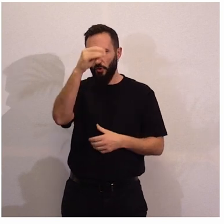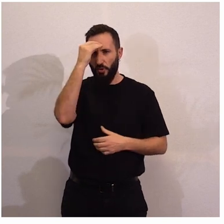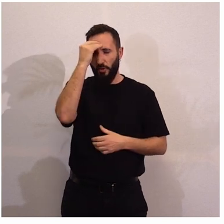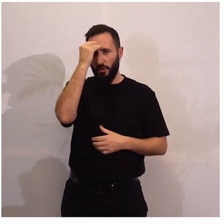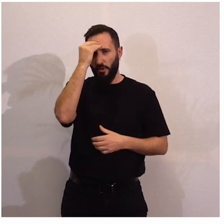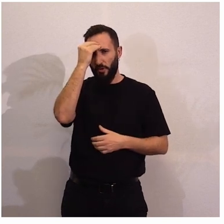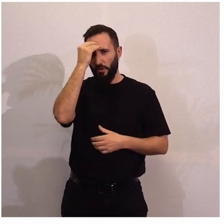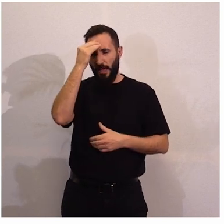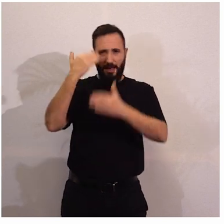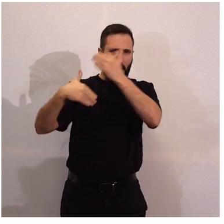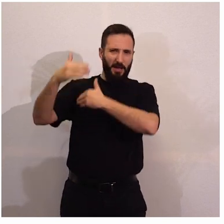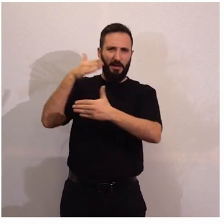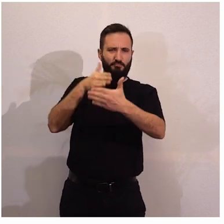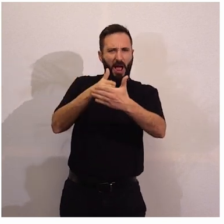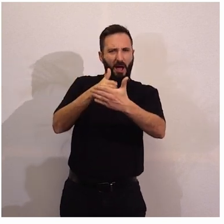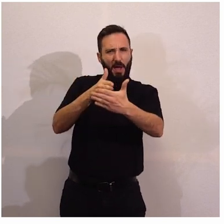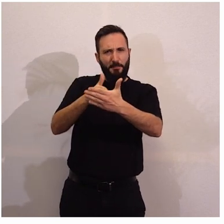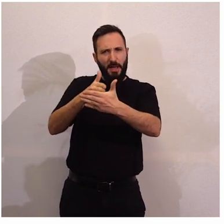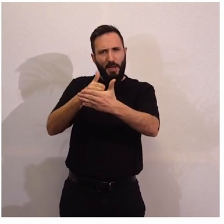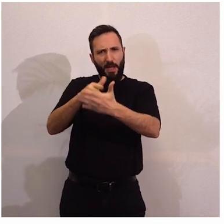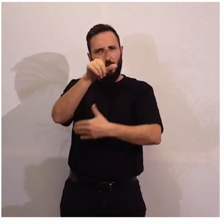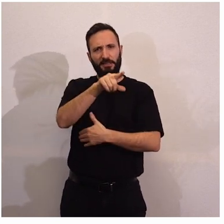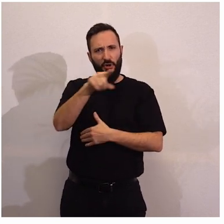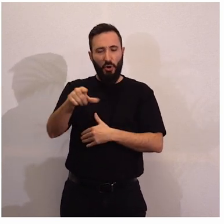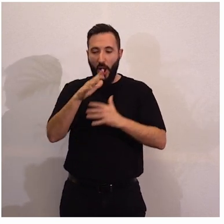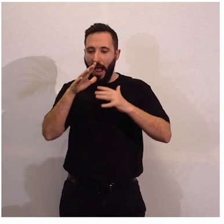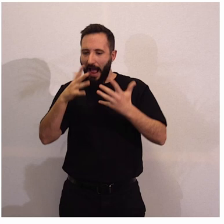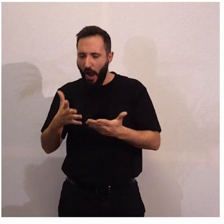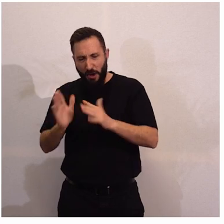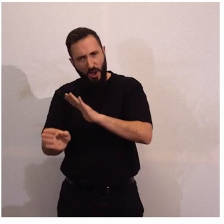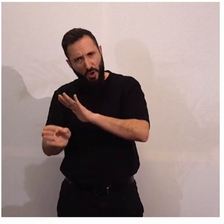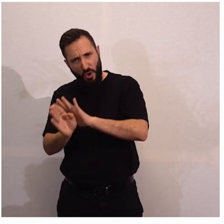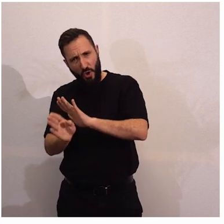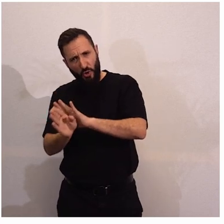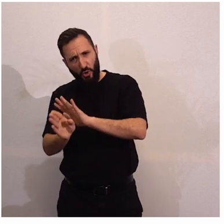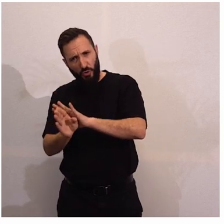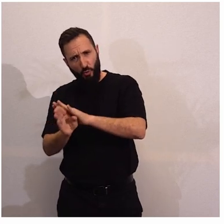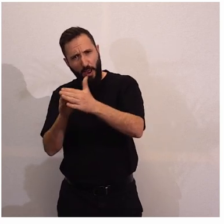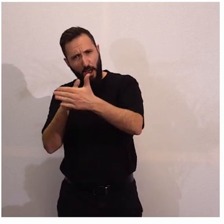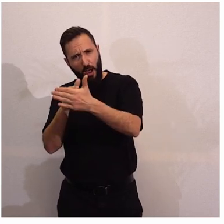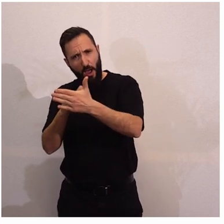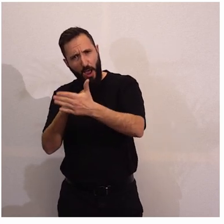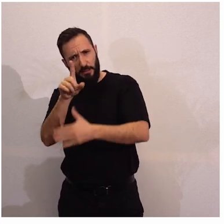te pusieron muchas trabas y hoy te siguen aún con...